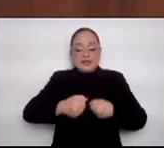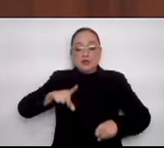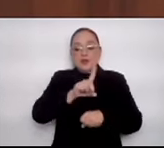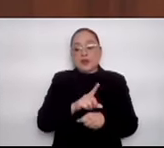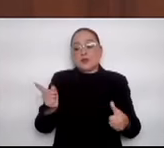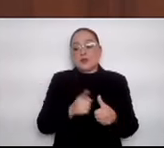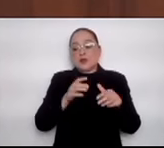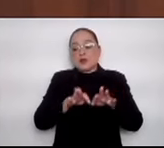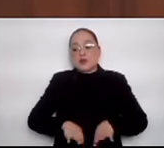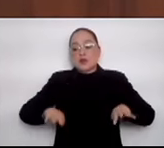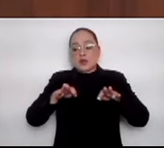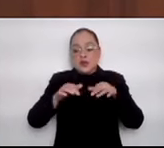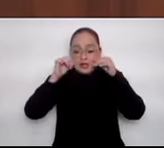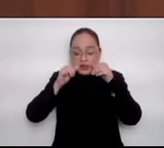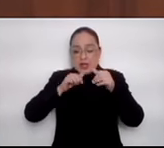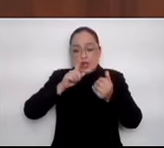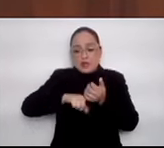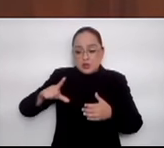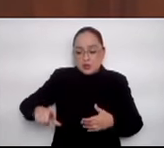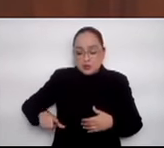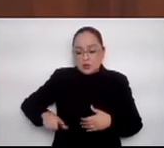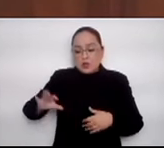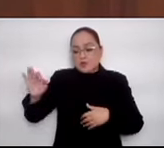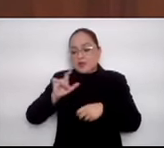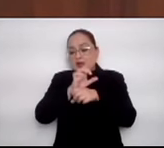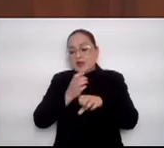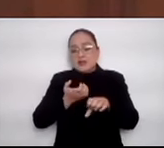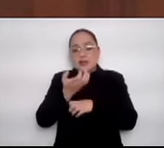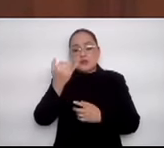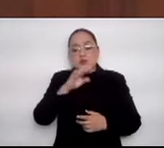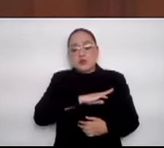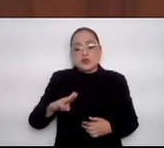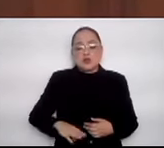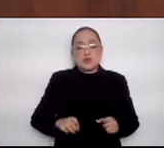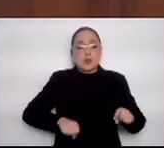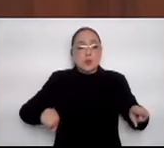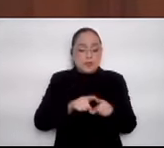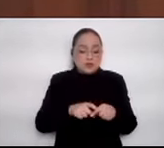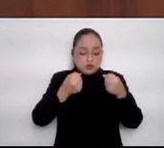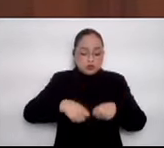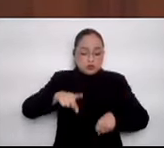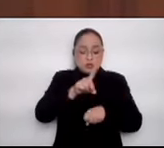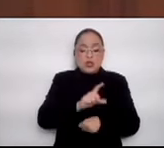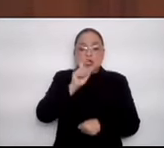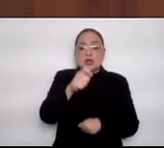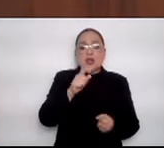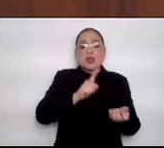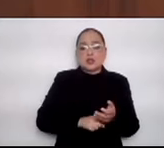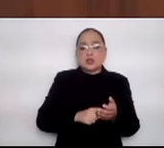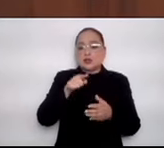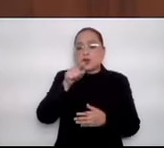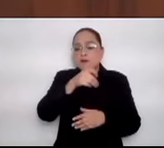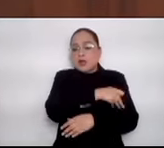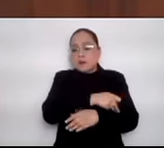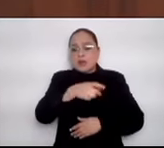los órdenes de gobierno, y dentro de esa seguridad se incluye la tranquilidad que deben de tener